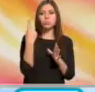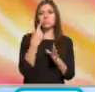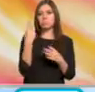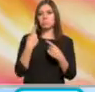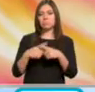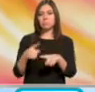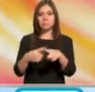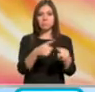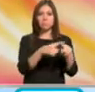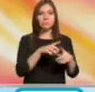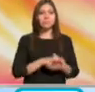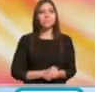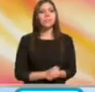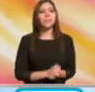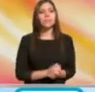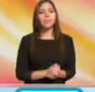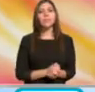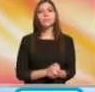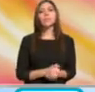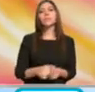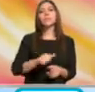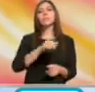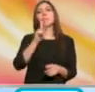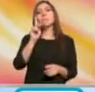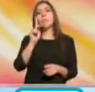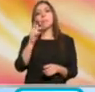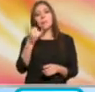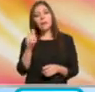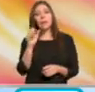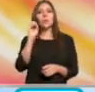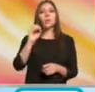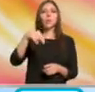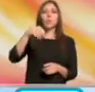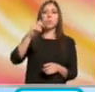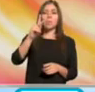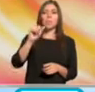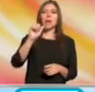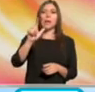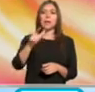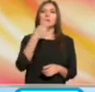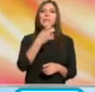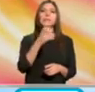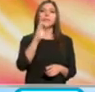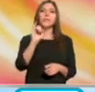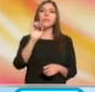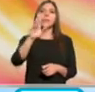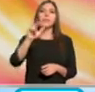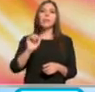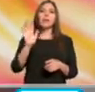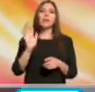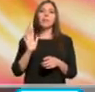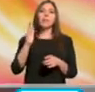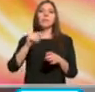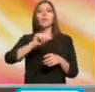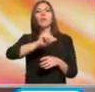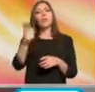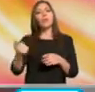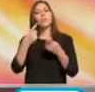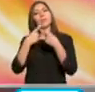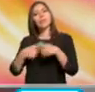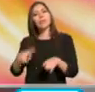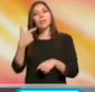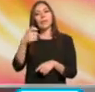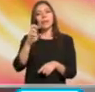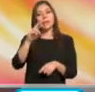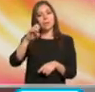fin. Y bueno, la papaya y el nopal son fibras hidrosolubles, a diferencia, por ejemplo, del germen de trigo, el del